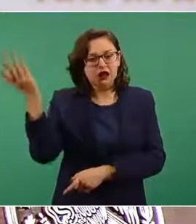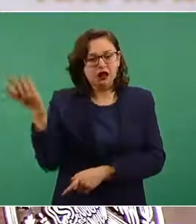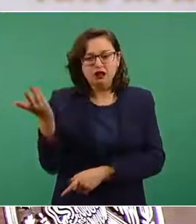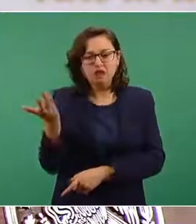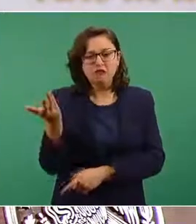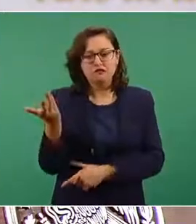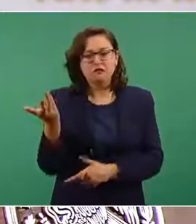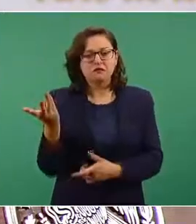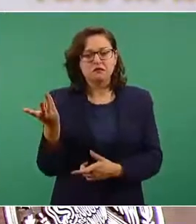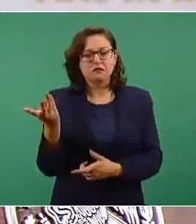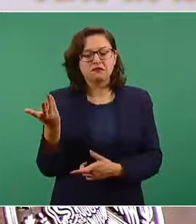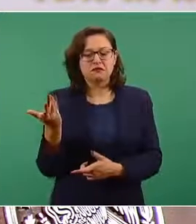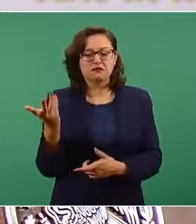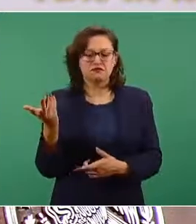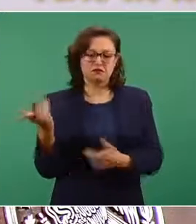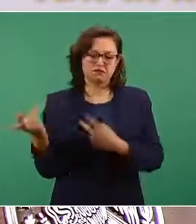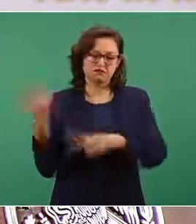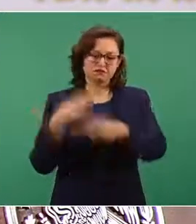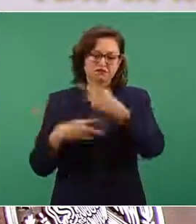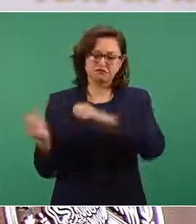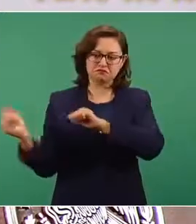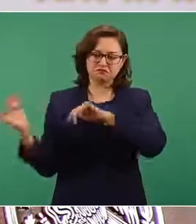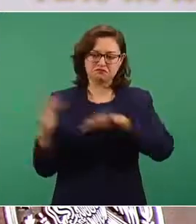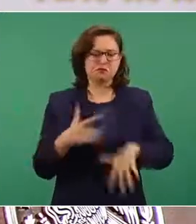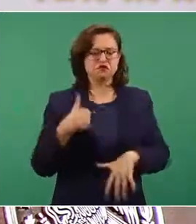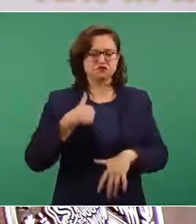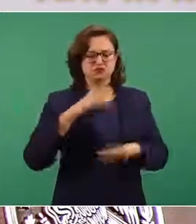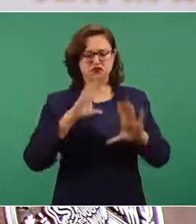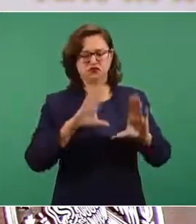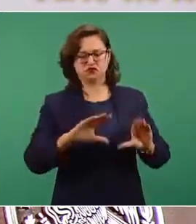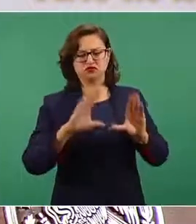y que ellos, los invasores, vienen a civilizarnos.